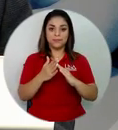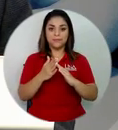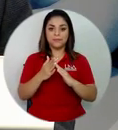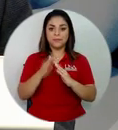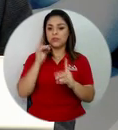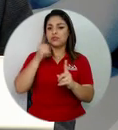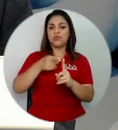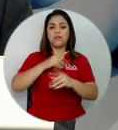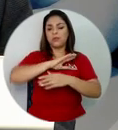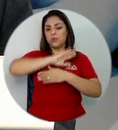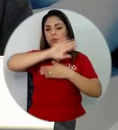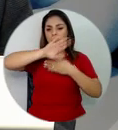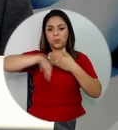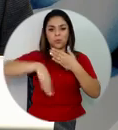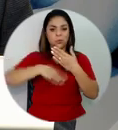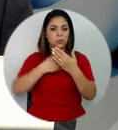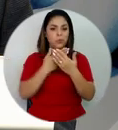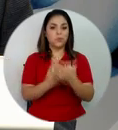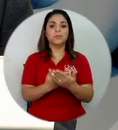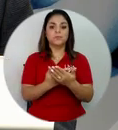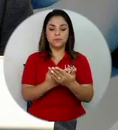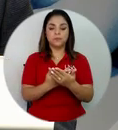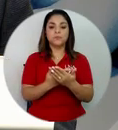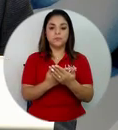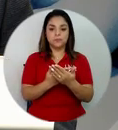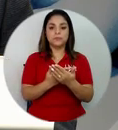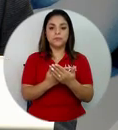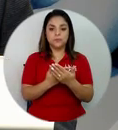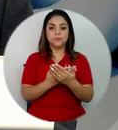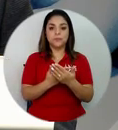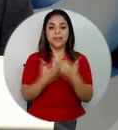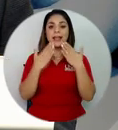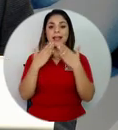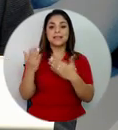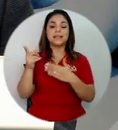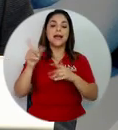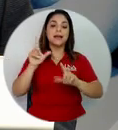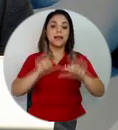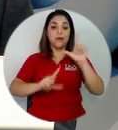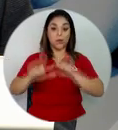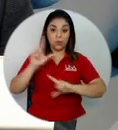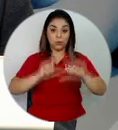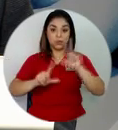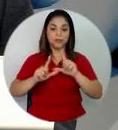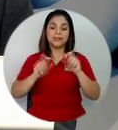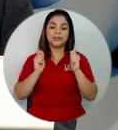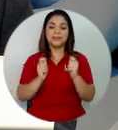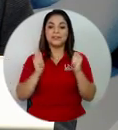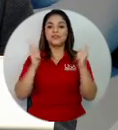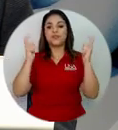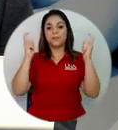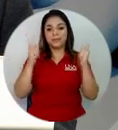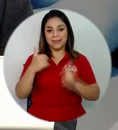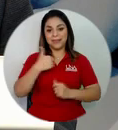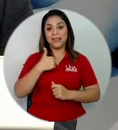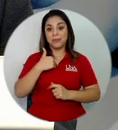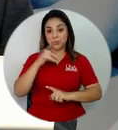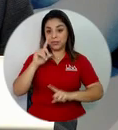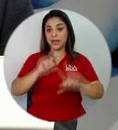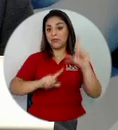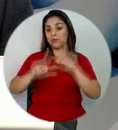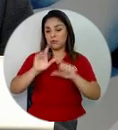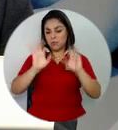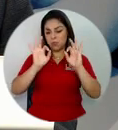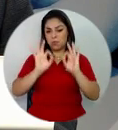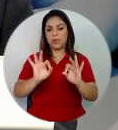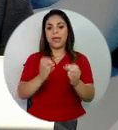en términos de todo lo que se puede generar alrededor de los laboratorios, que dichosamente creo que